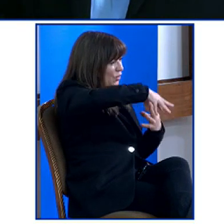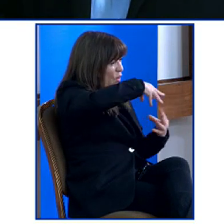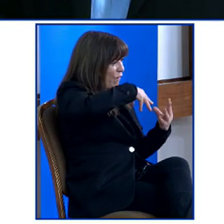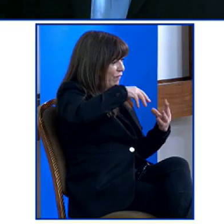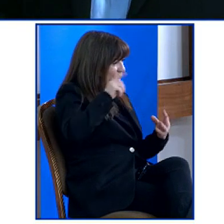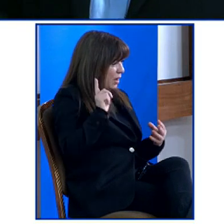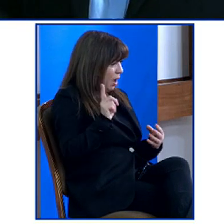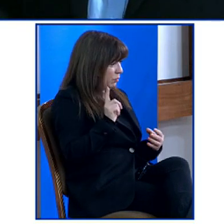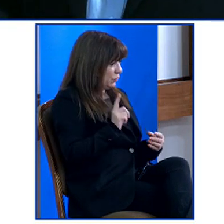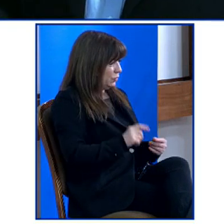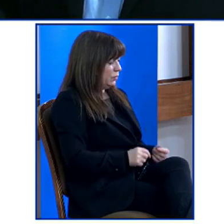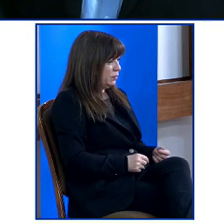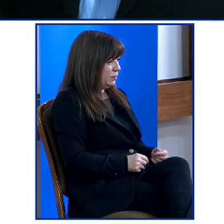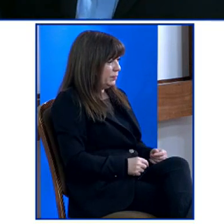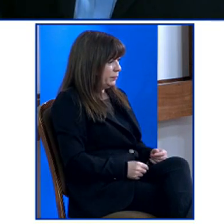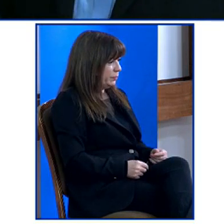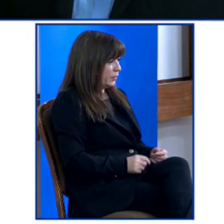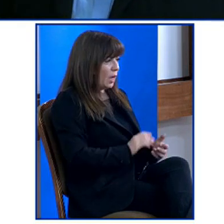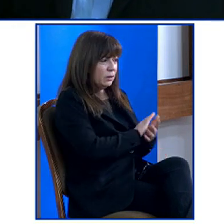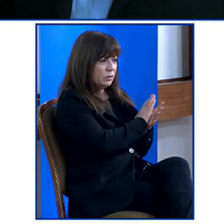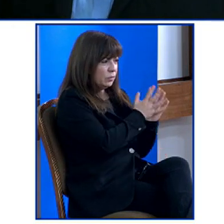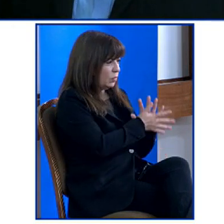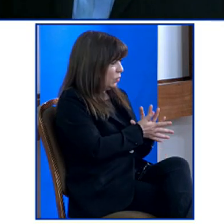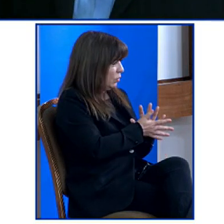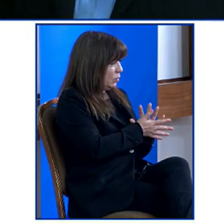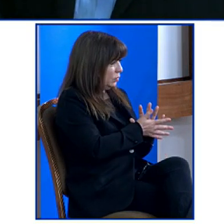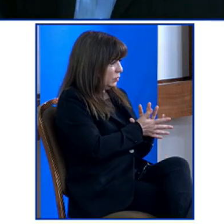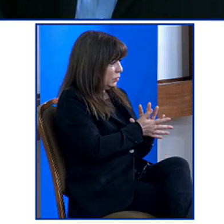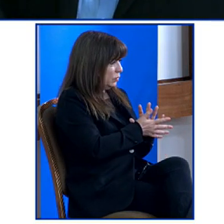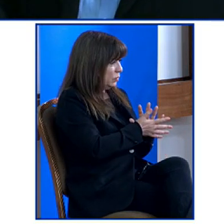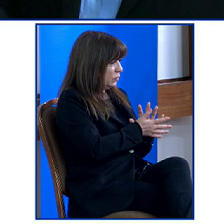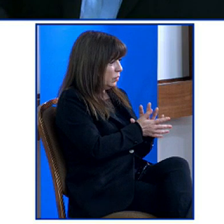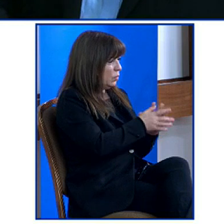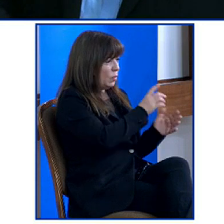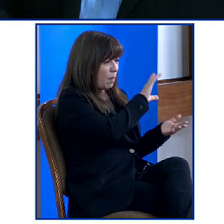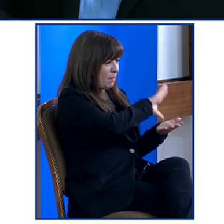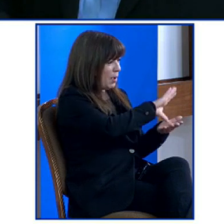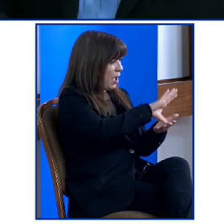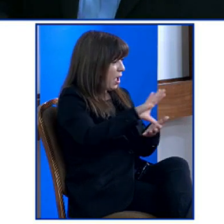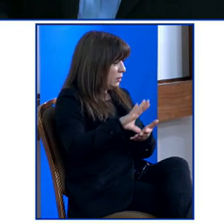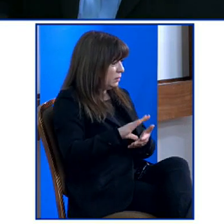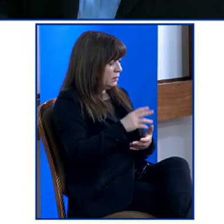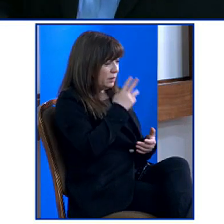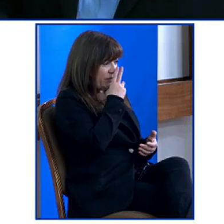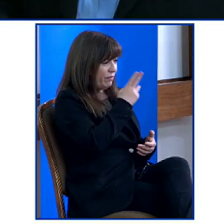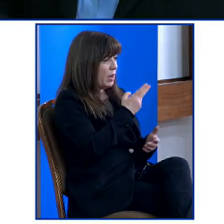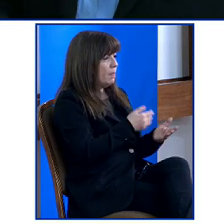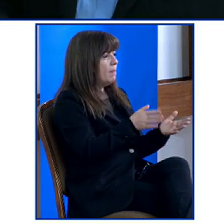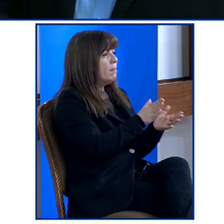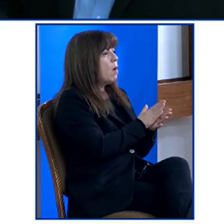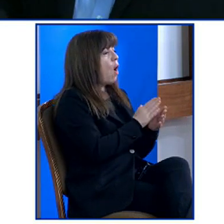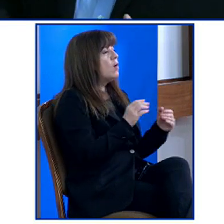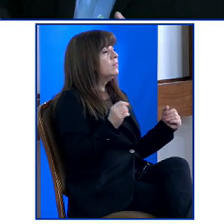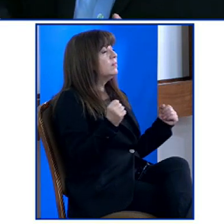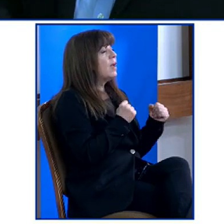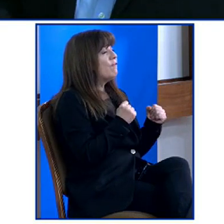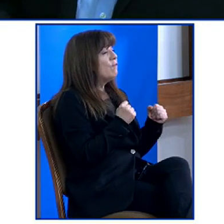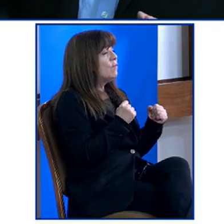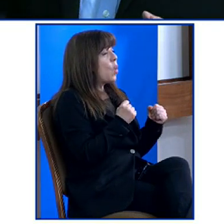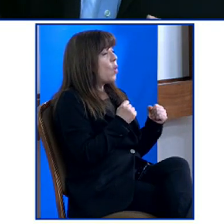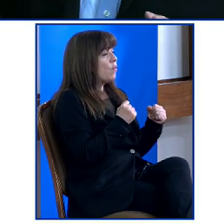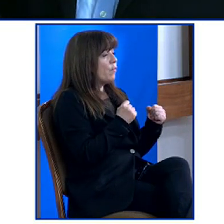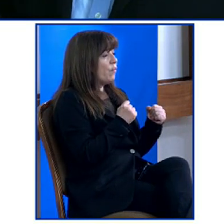regiones. Y en todas las regiones y en todos los escenarios lo que se ve es que la mortalidad por frío, en el caso